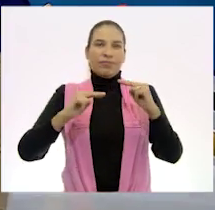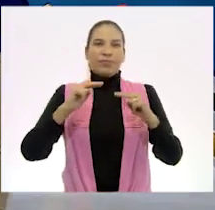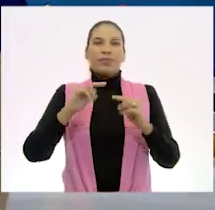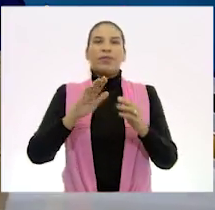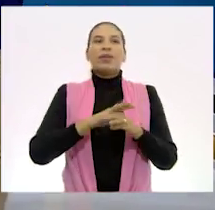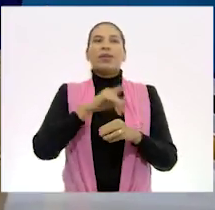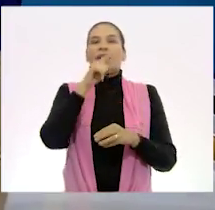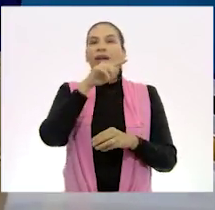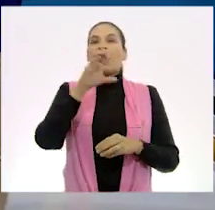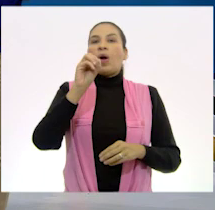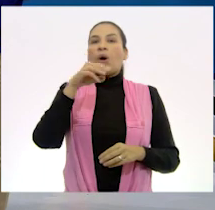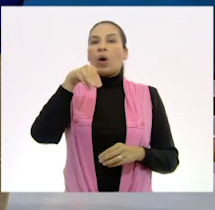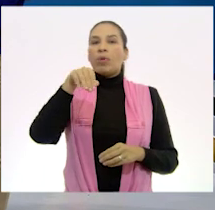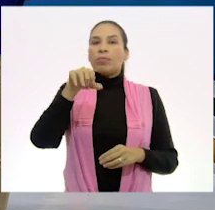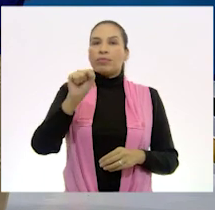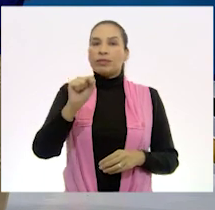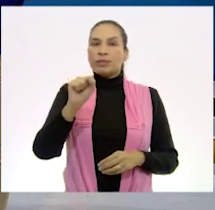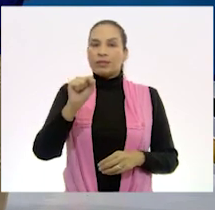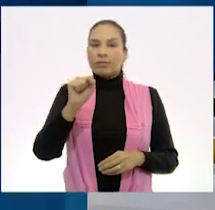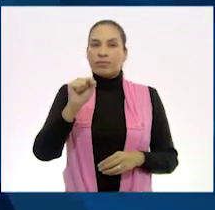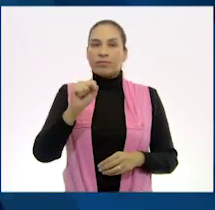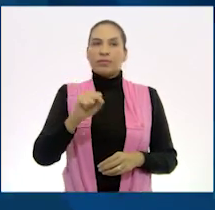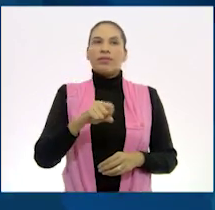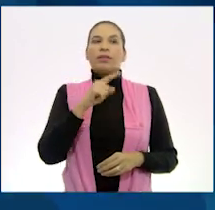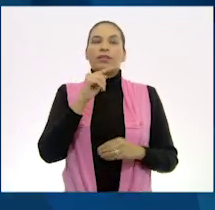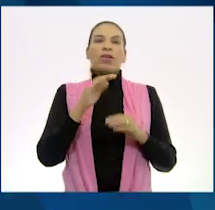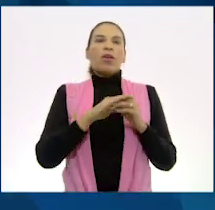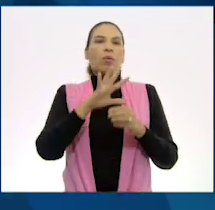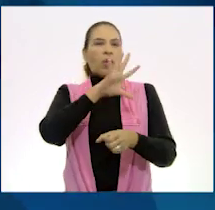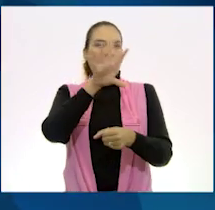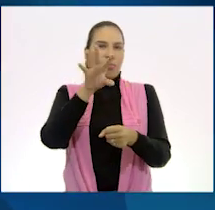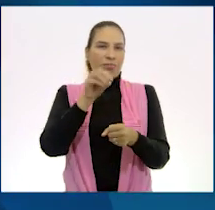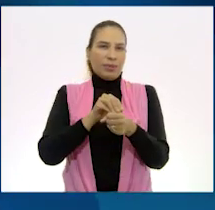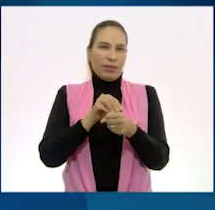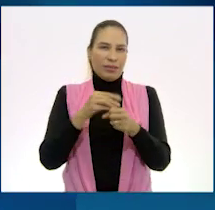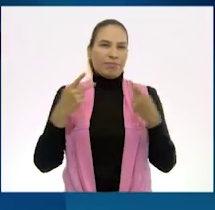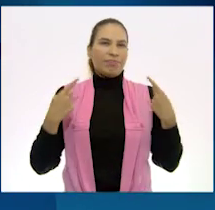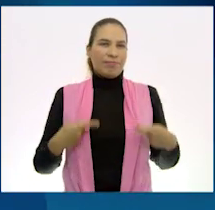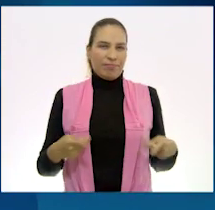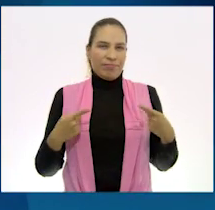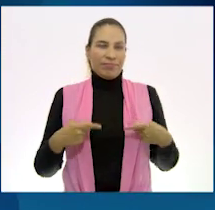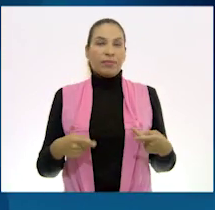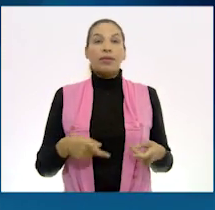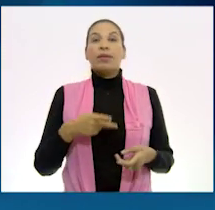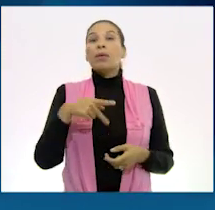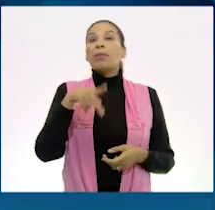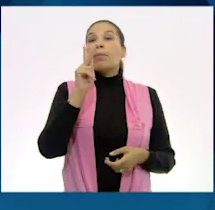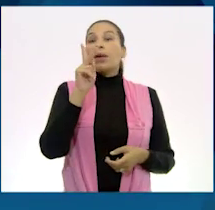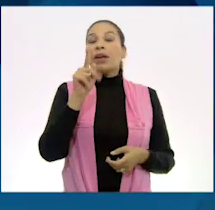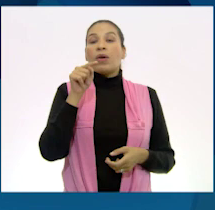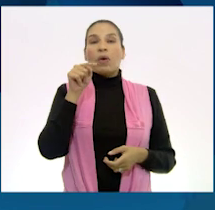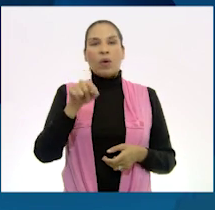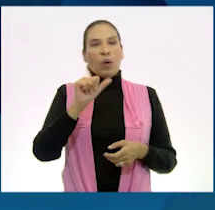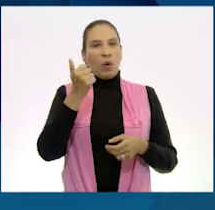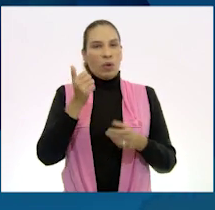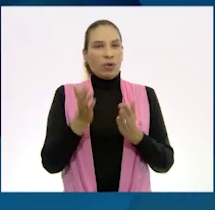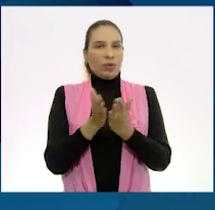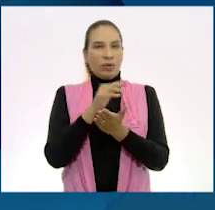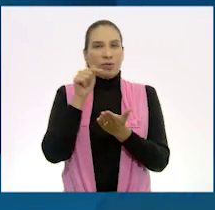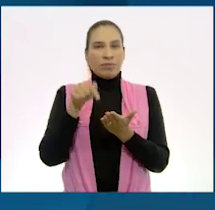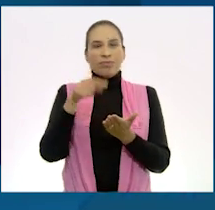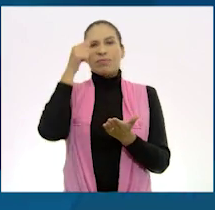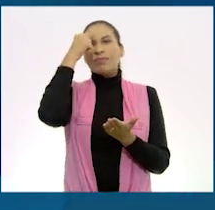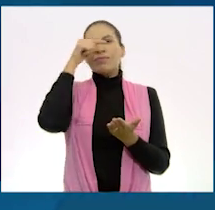la Organización Mundial de la Salud y es de manera general. Pero como estos valores